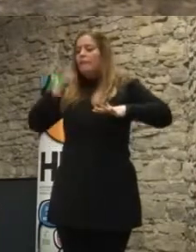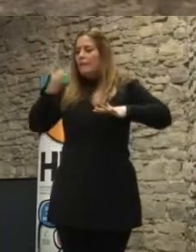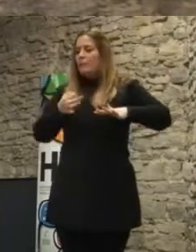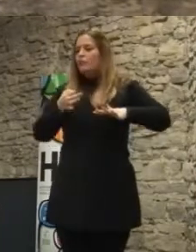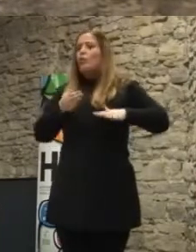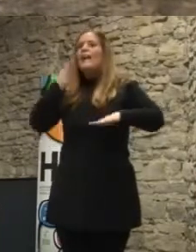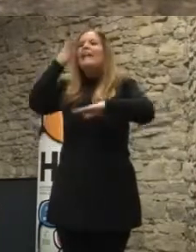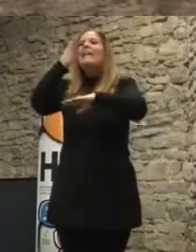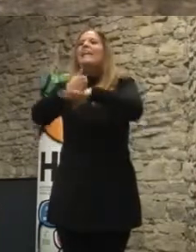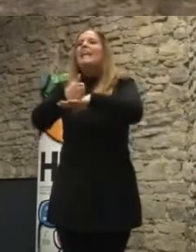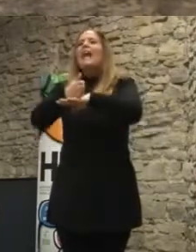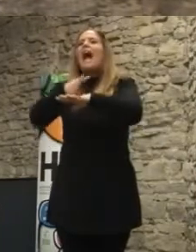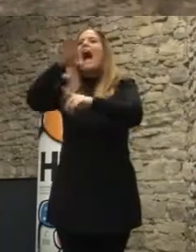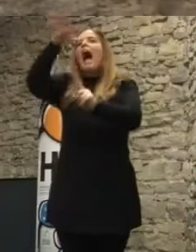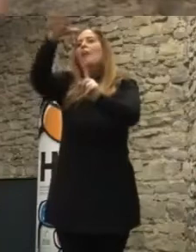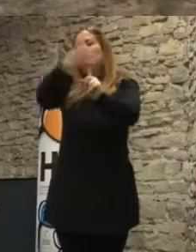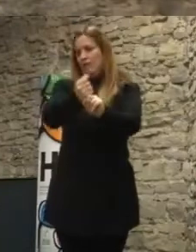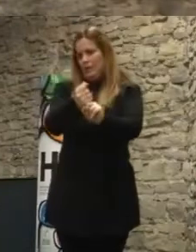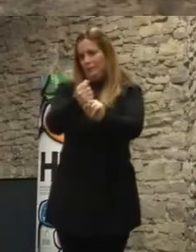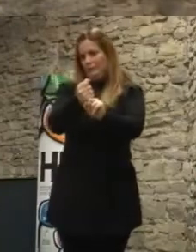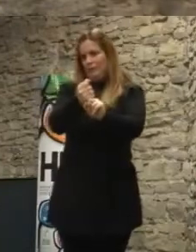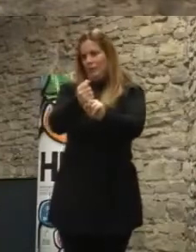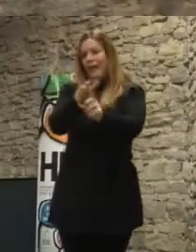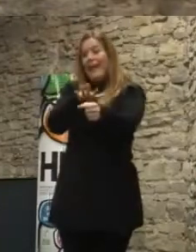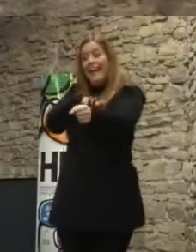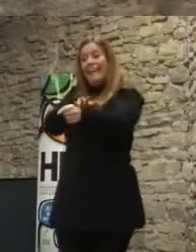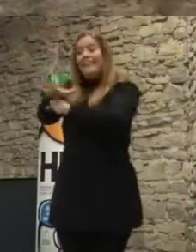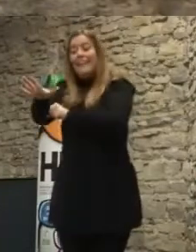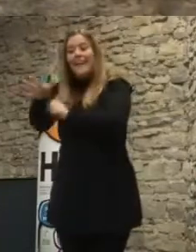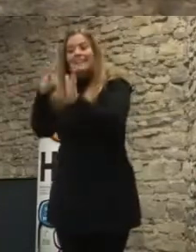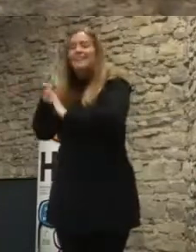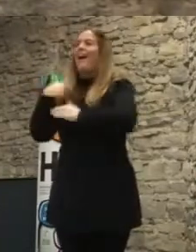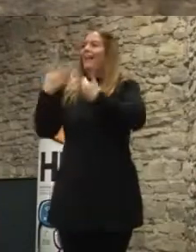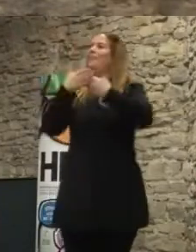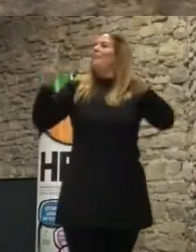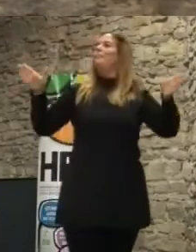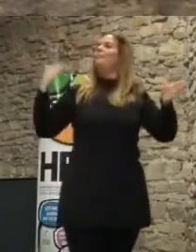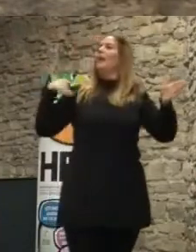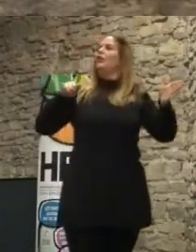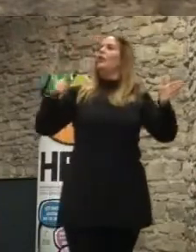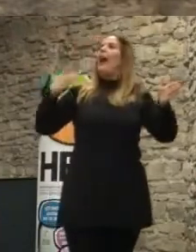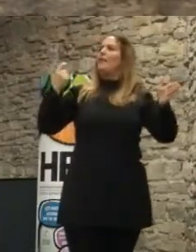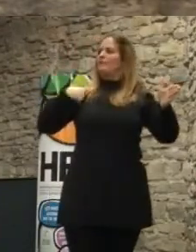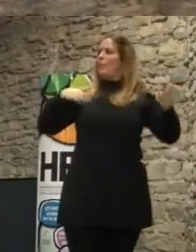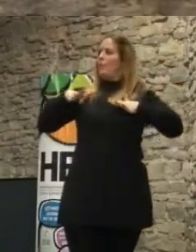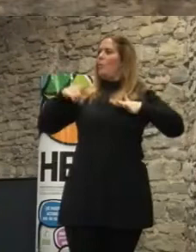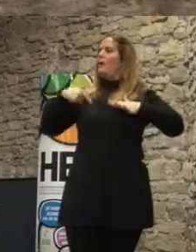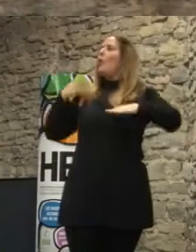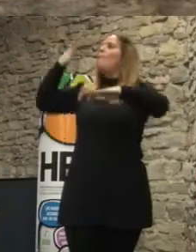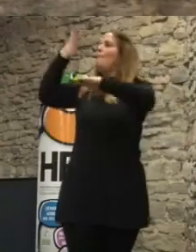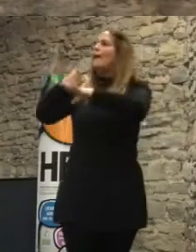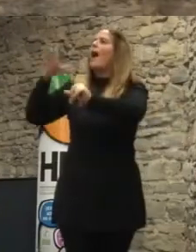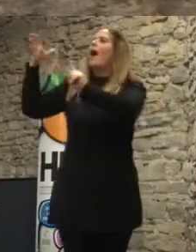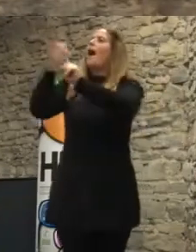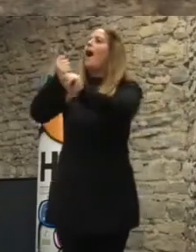Tener incidencia no es tener las puertas abiertas, es salir para ir a buscar. Y este salir para ir a